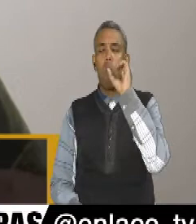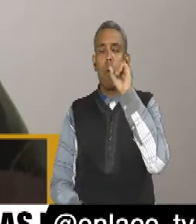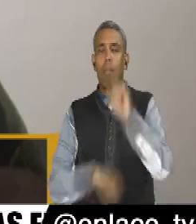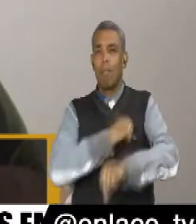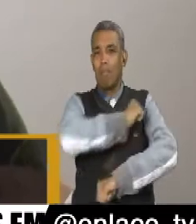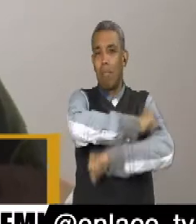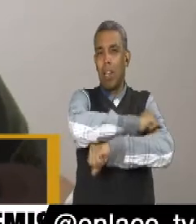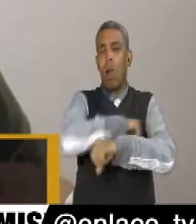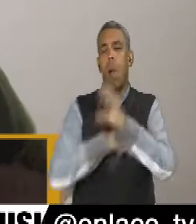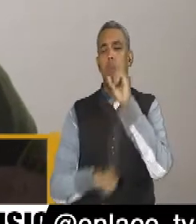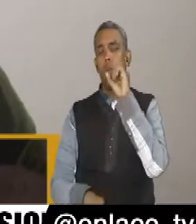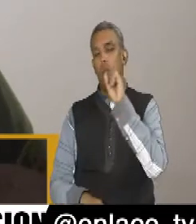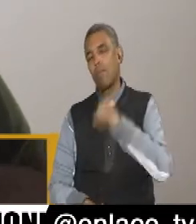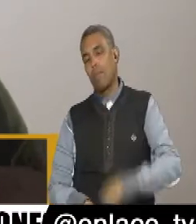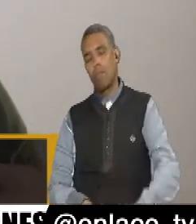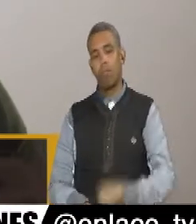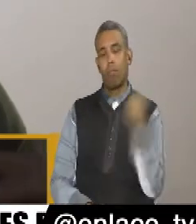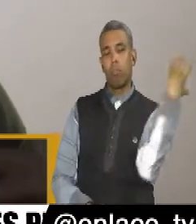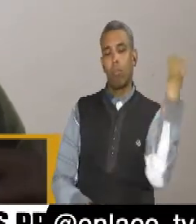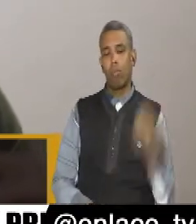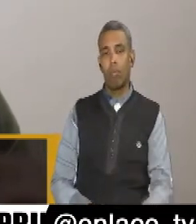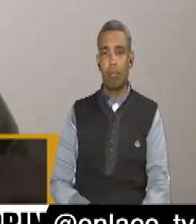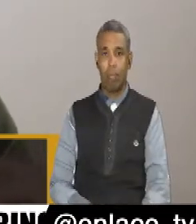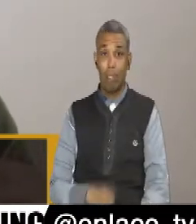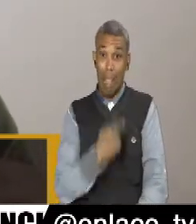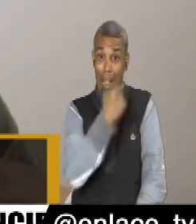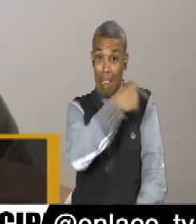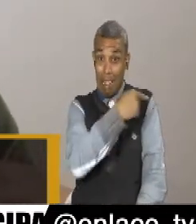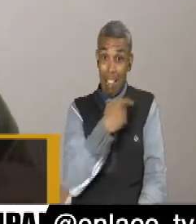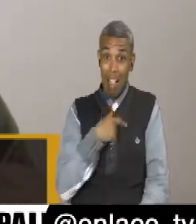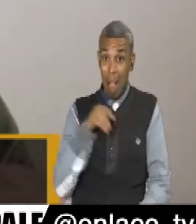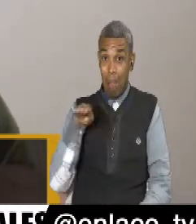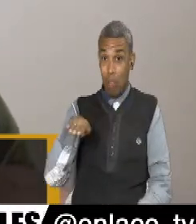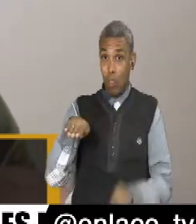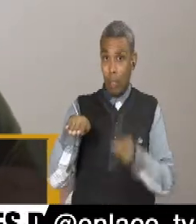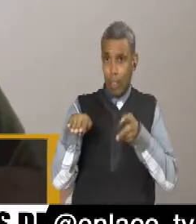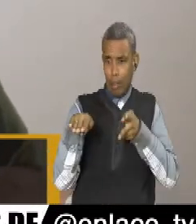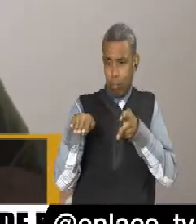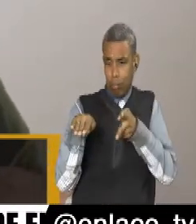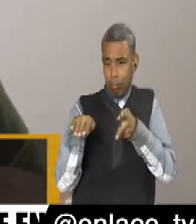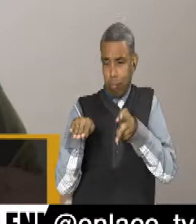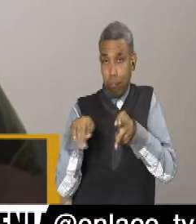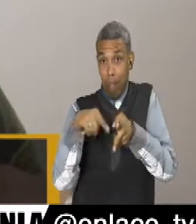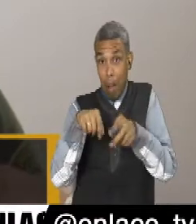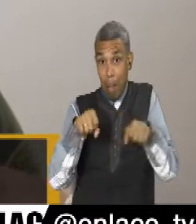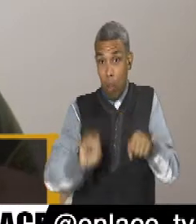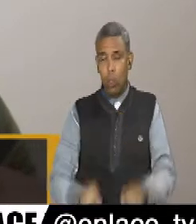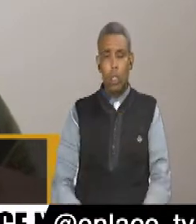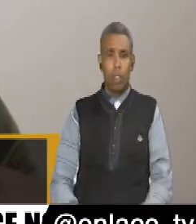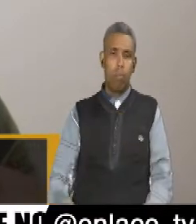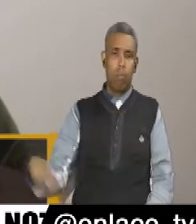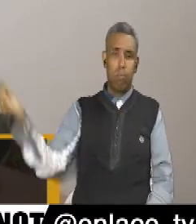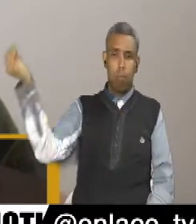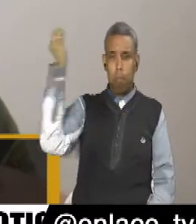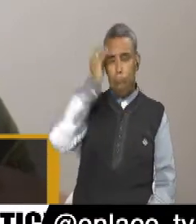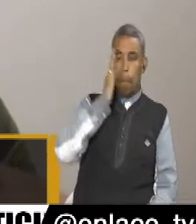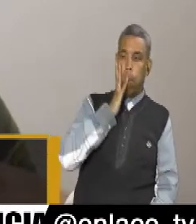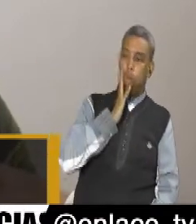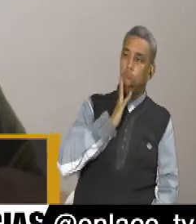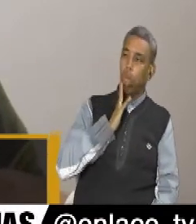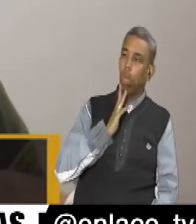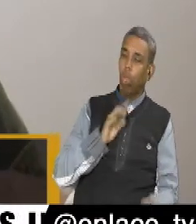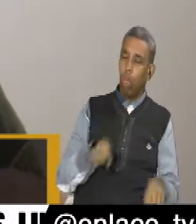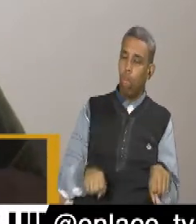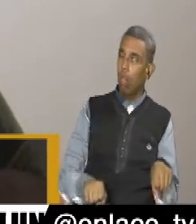a un señor que iba en una motocicleta. Este adelanta la buseta donde iban estas personas, se